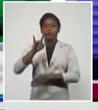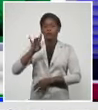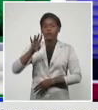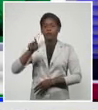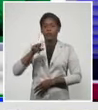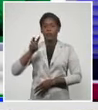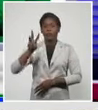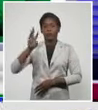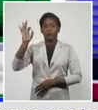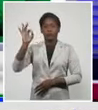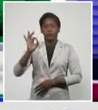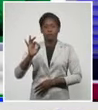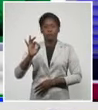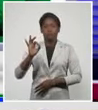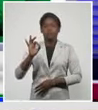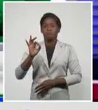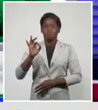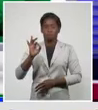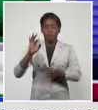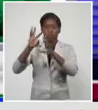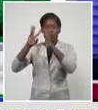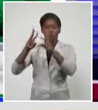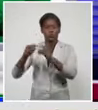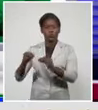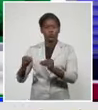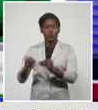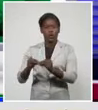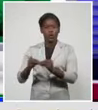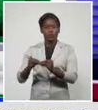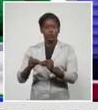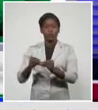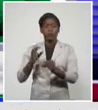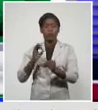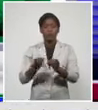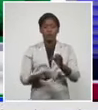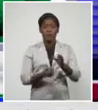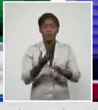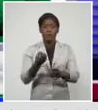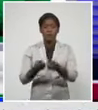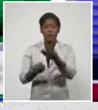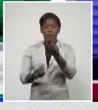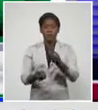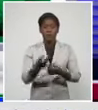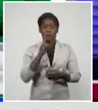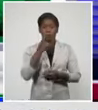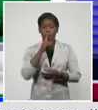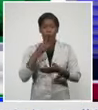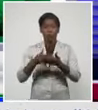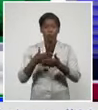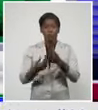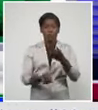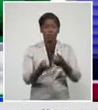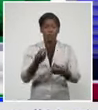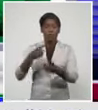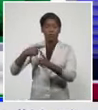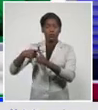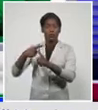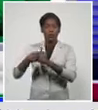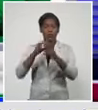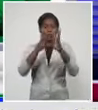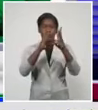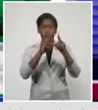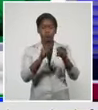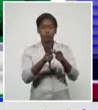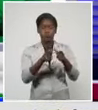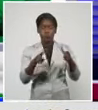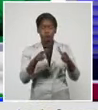94,3% de todas las personas que se han diagnosticado con la enfermedad en nuestro país, y